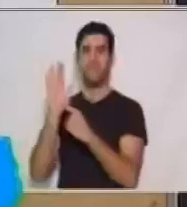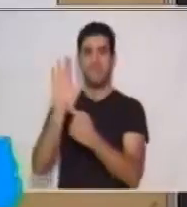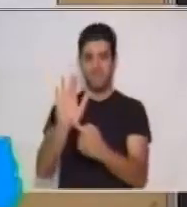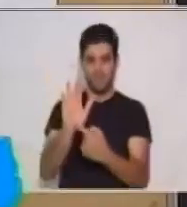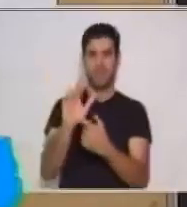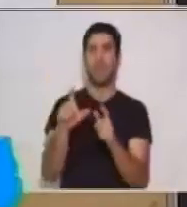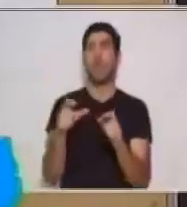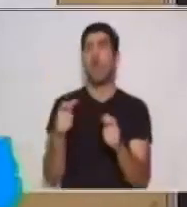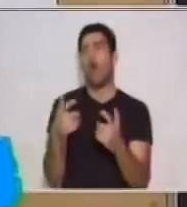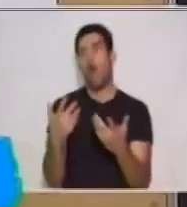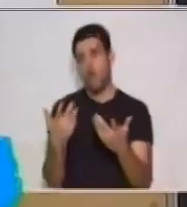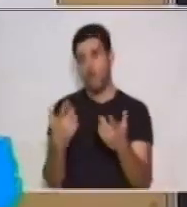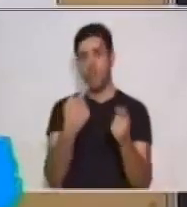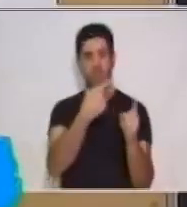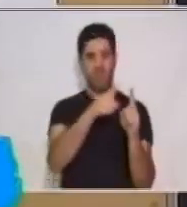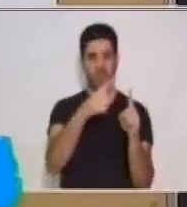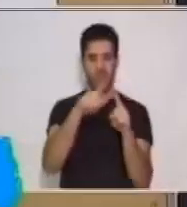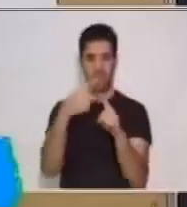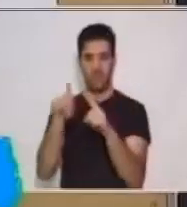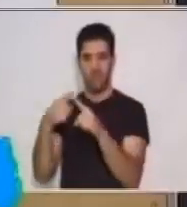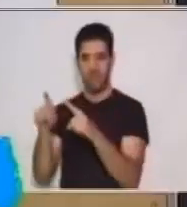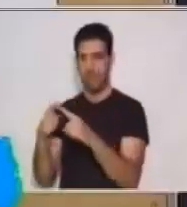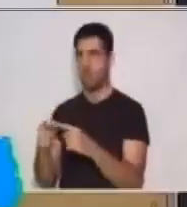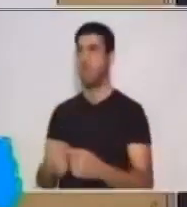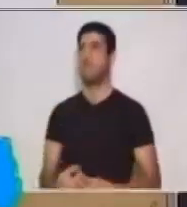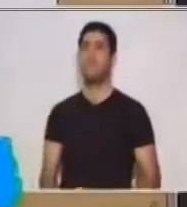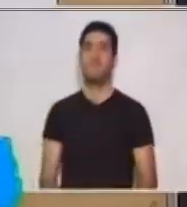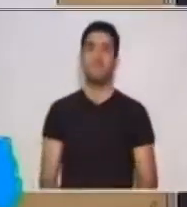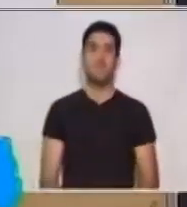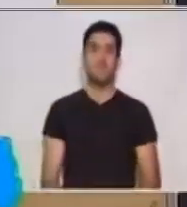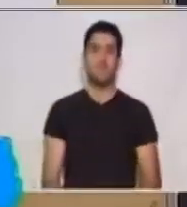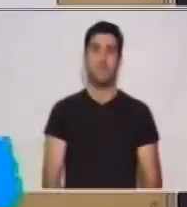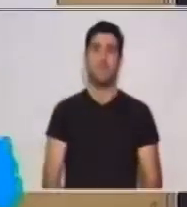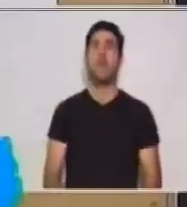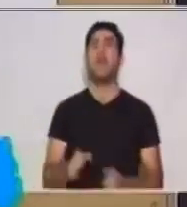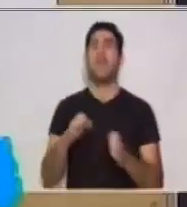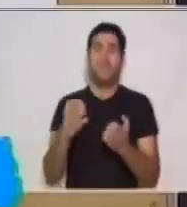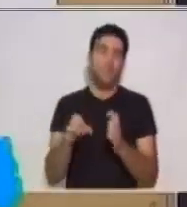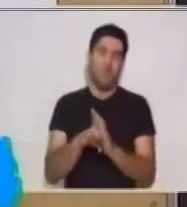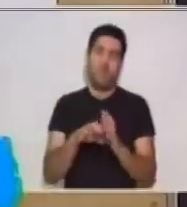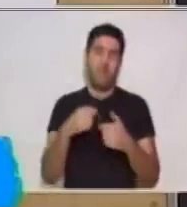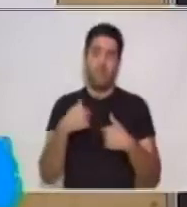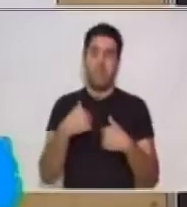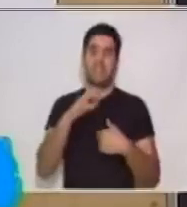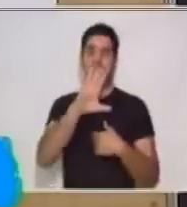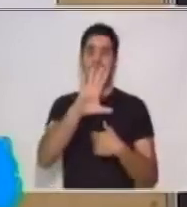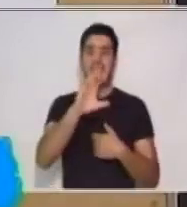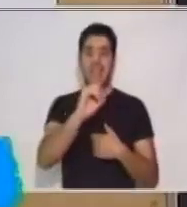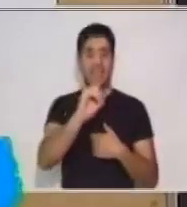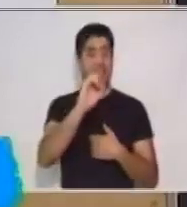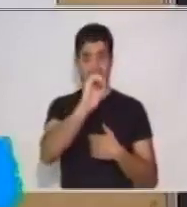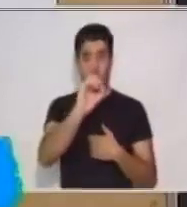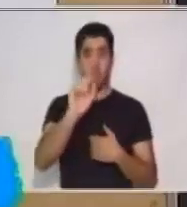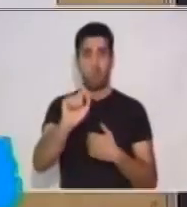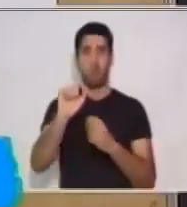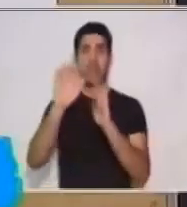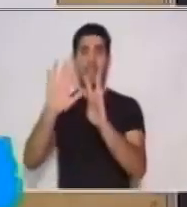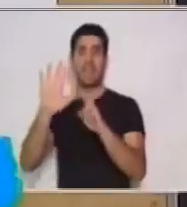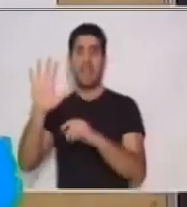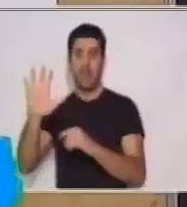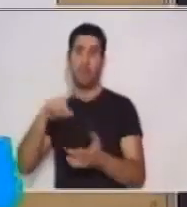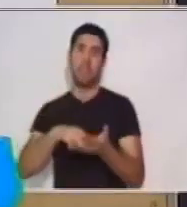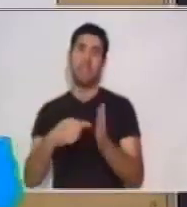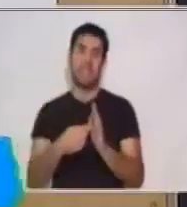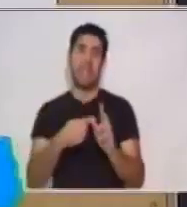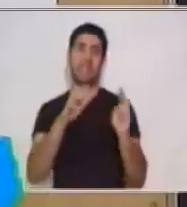hasta 0.75. Si tienes 75 centavos, entonces, ¿qué tienes? Tienes la